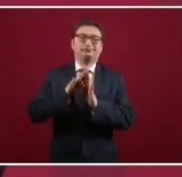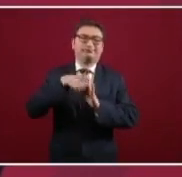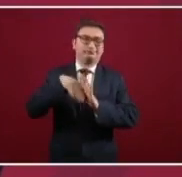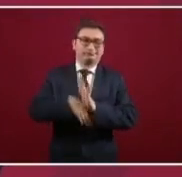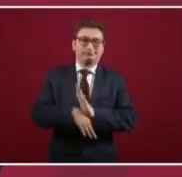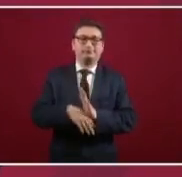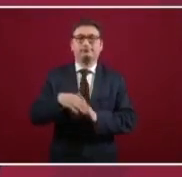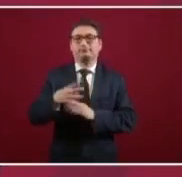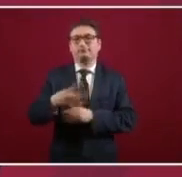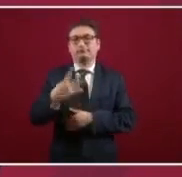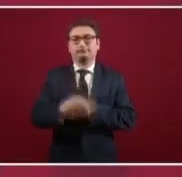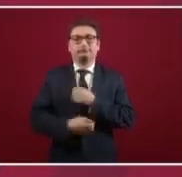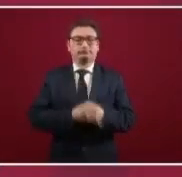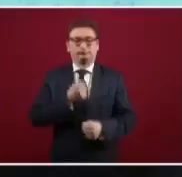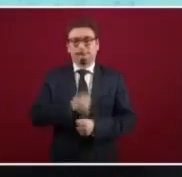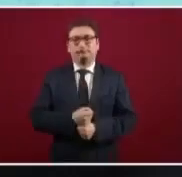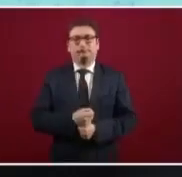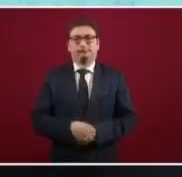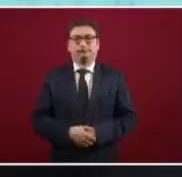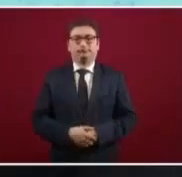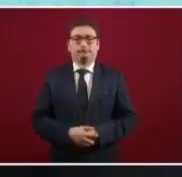14 años